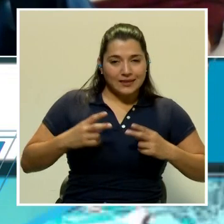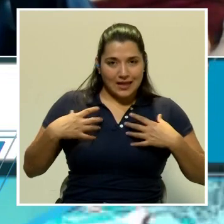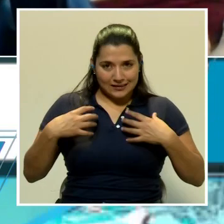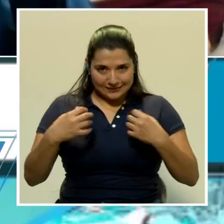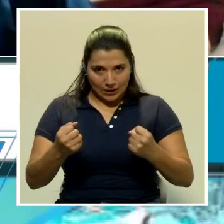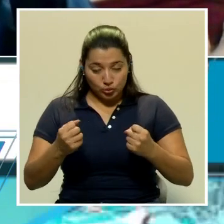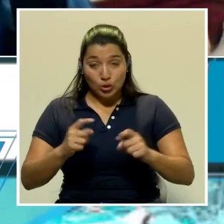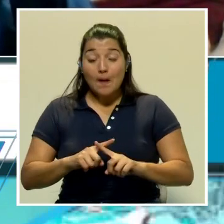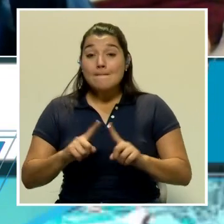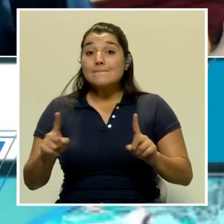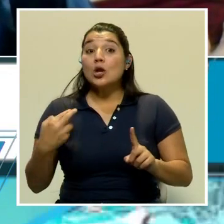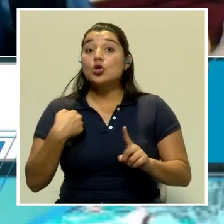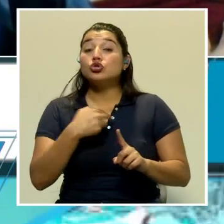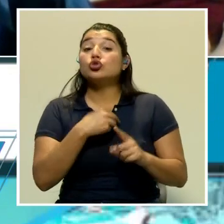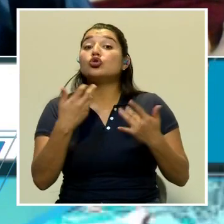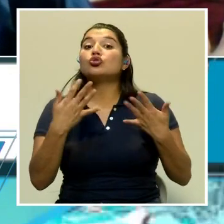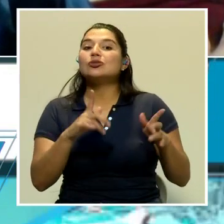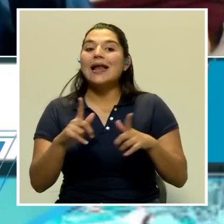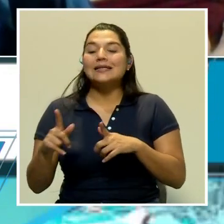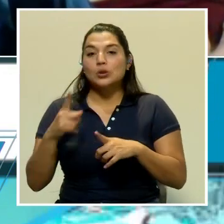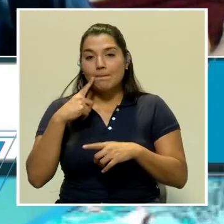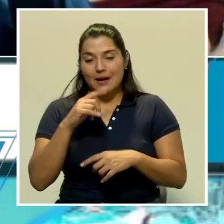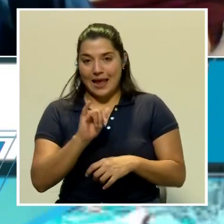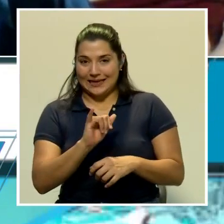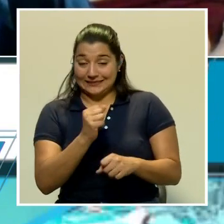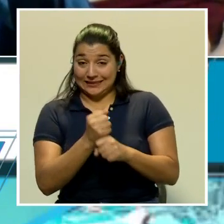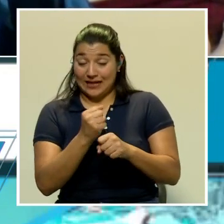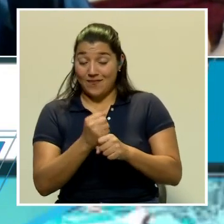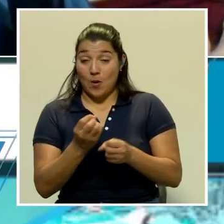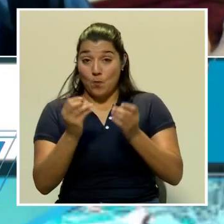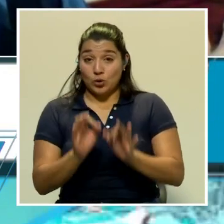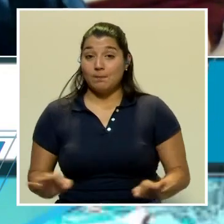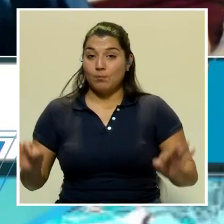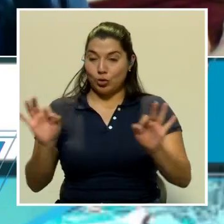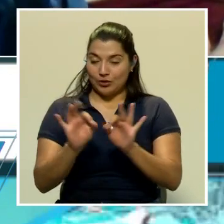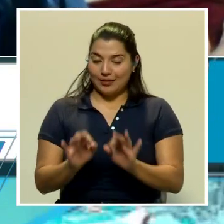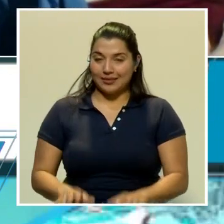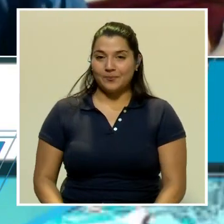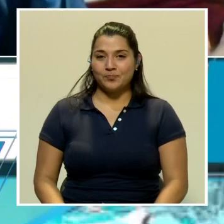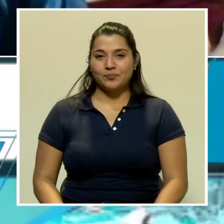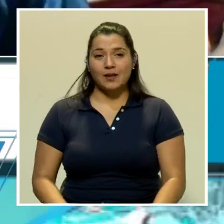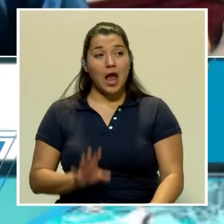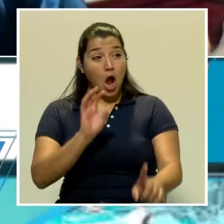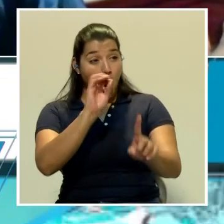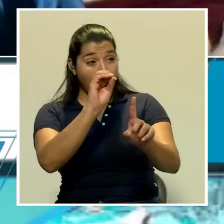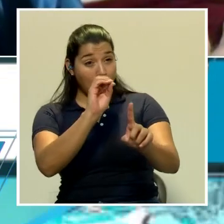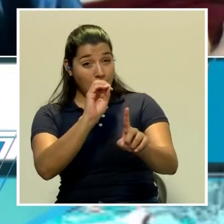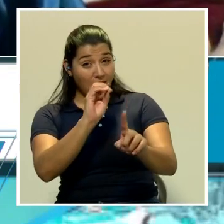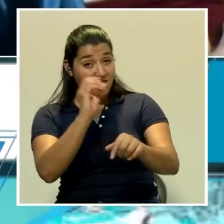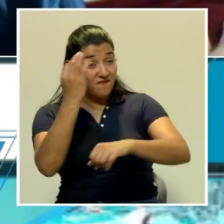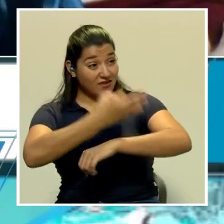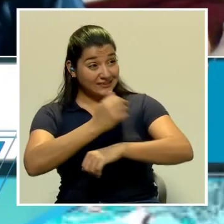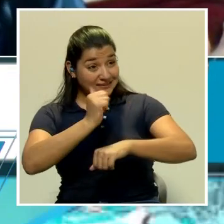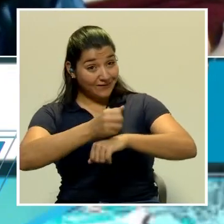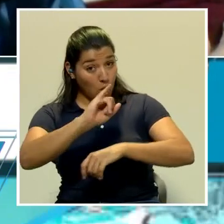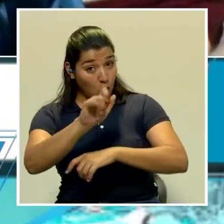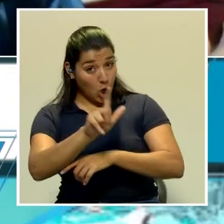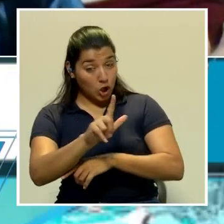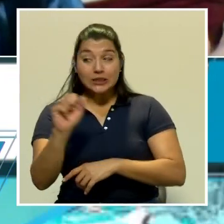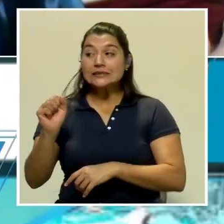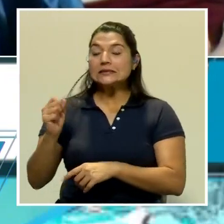sí es que nos estamos preparando para ese trabajo muy importante. El horizonte julio, ministra. Así